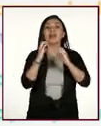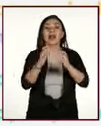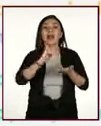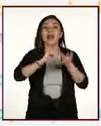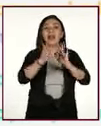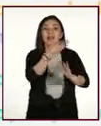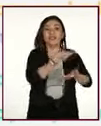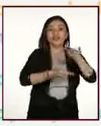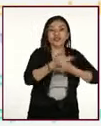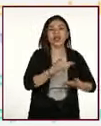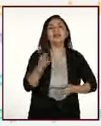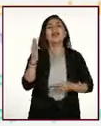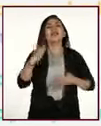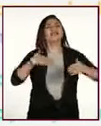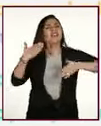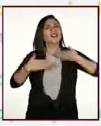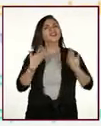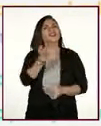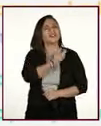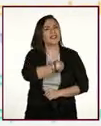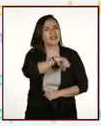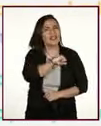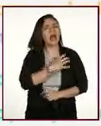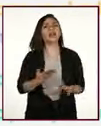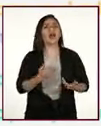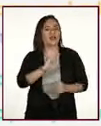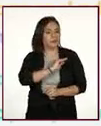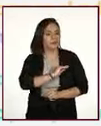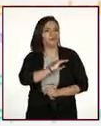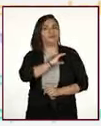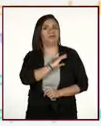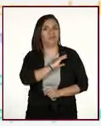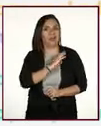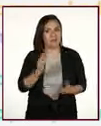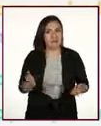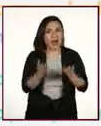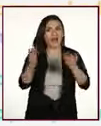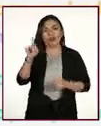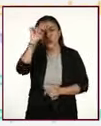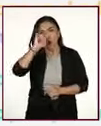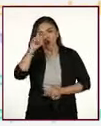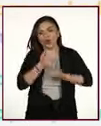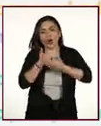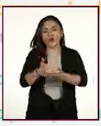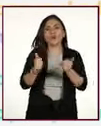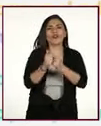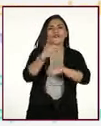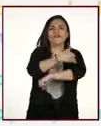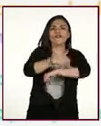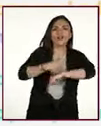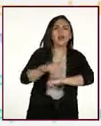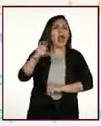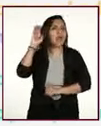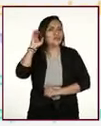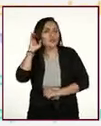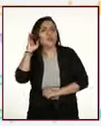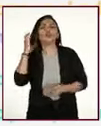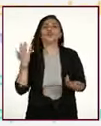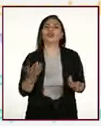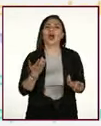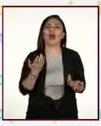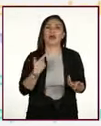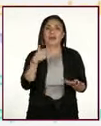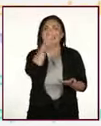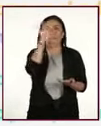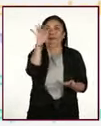convivencia, diversión sana, el fomento de autoestima, orientación familiar, escucha. Estoy